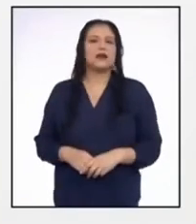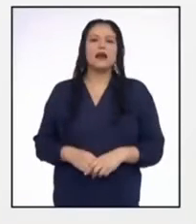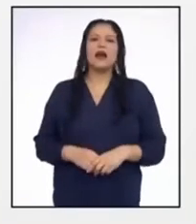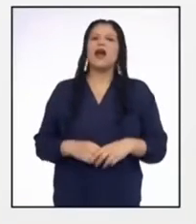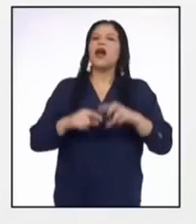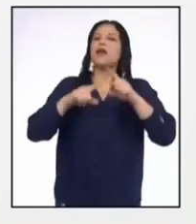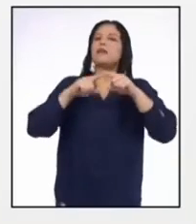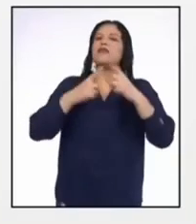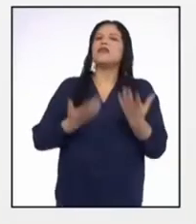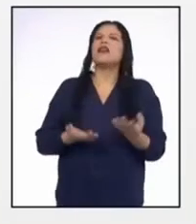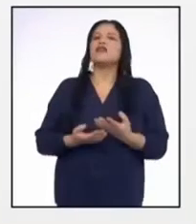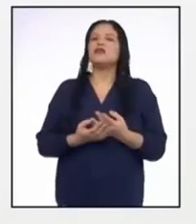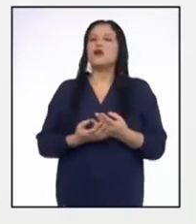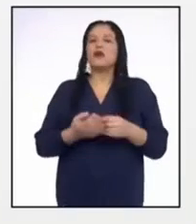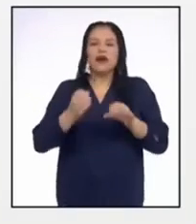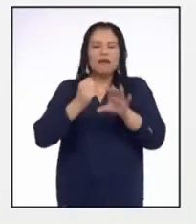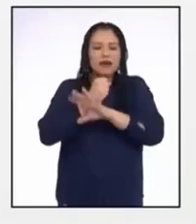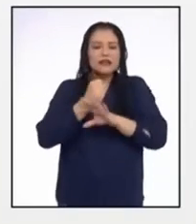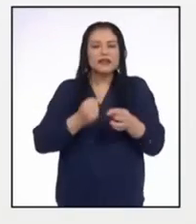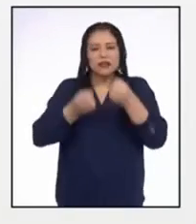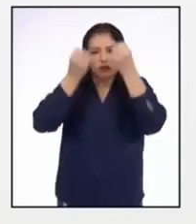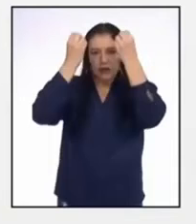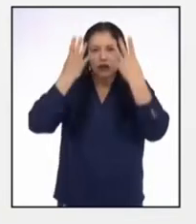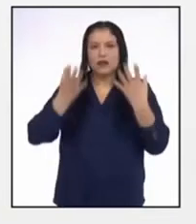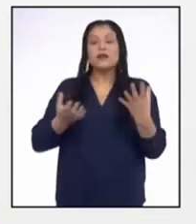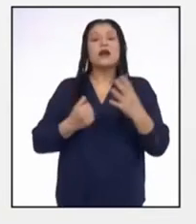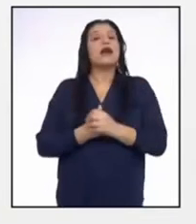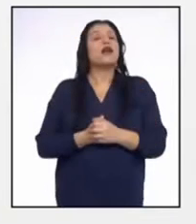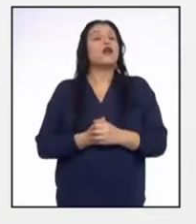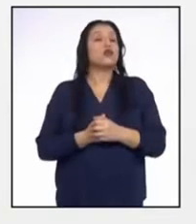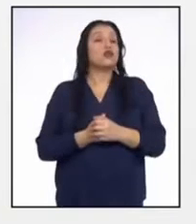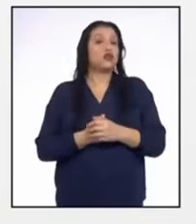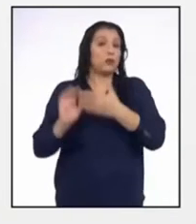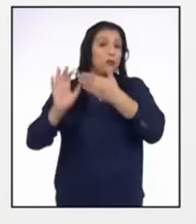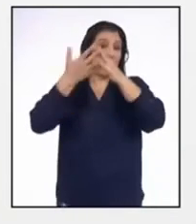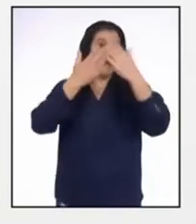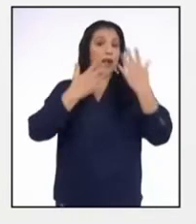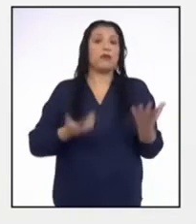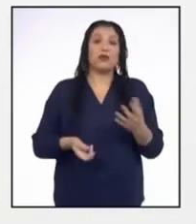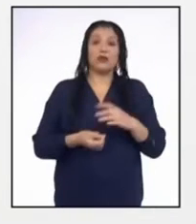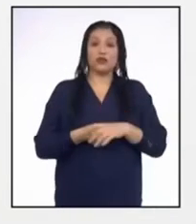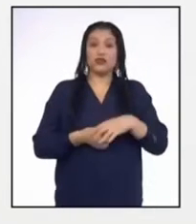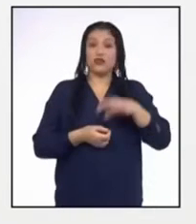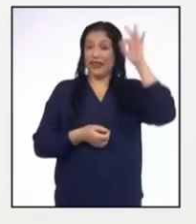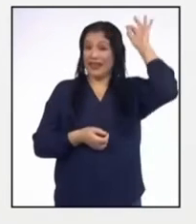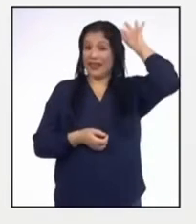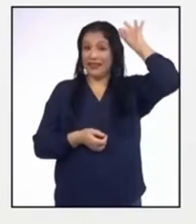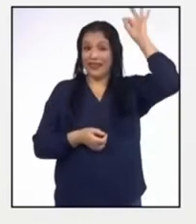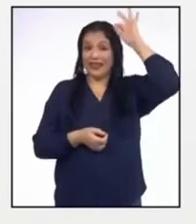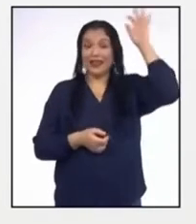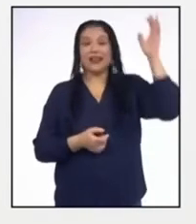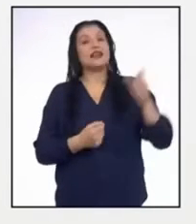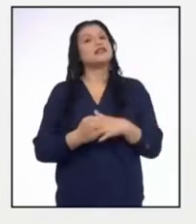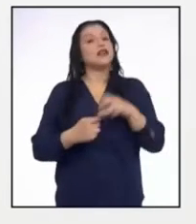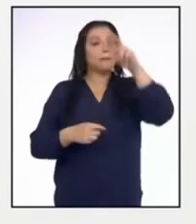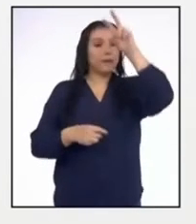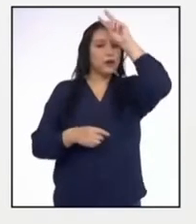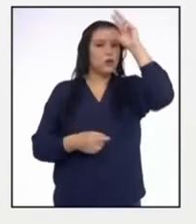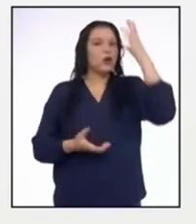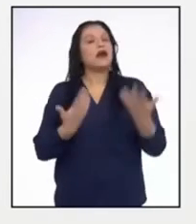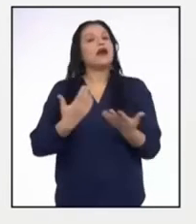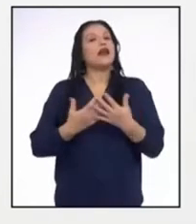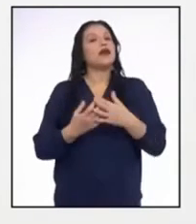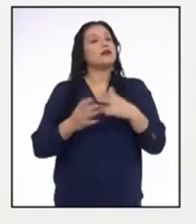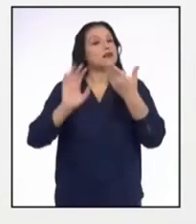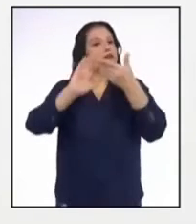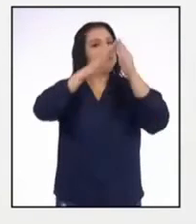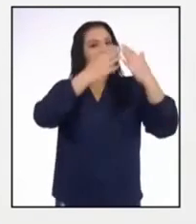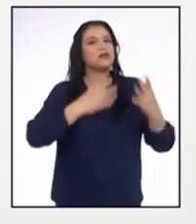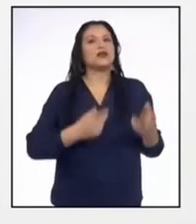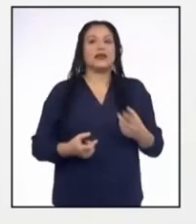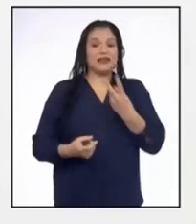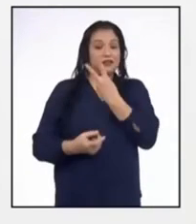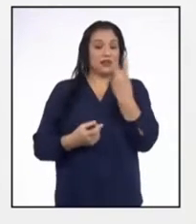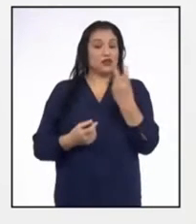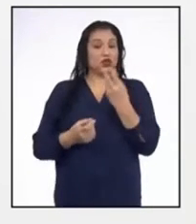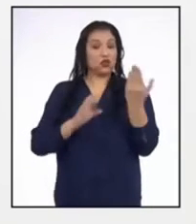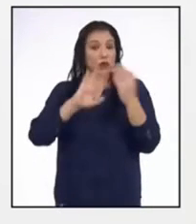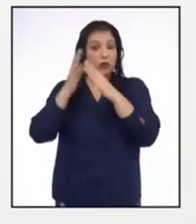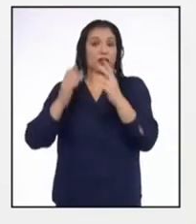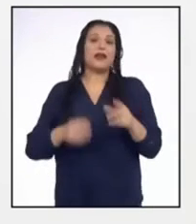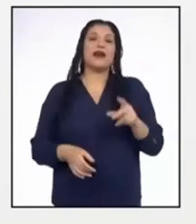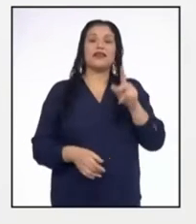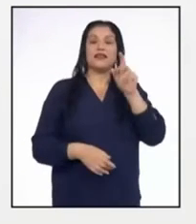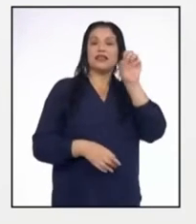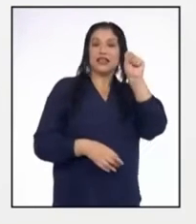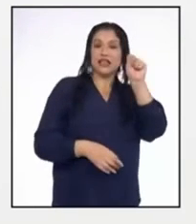de datos de pueblos indígenas u originarios del Perú, la población amazónica de las comunidades quichua y Shipibo-Conibo